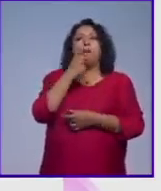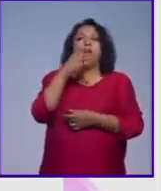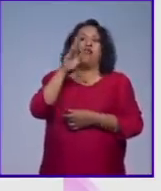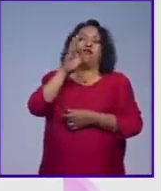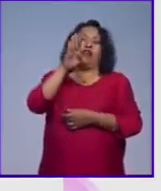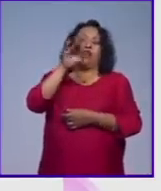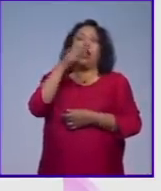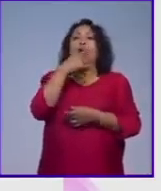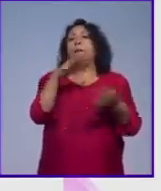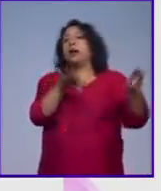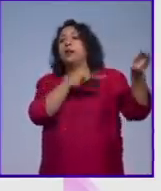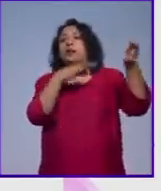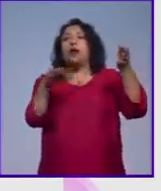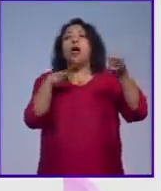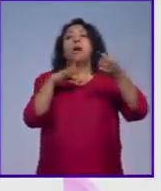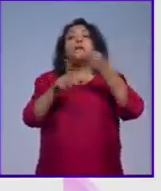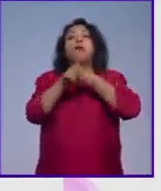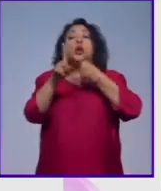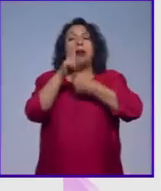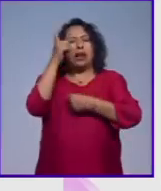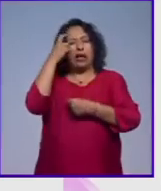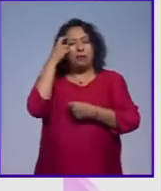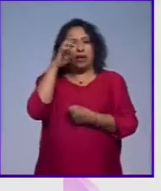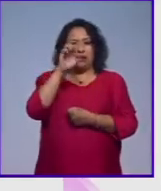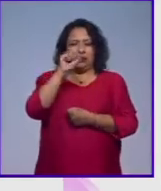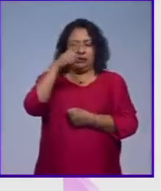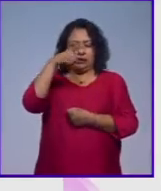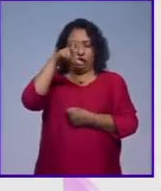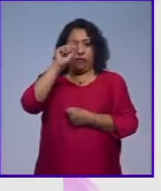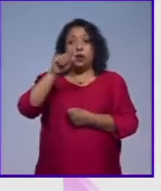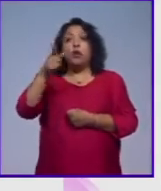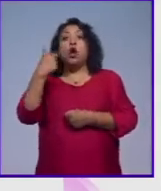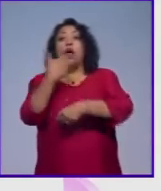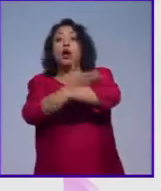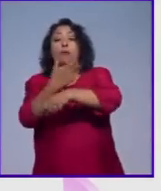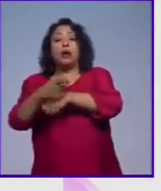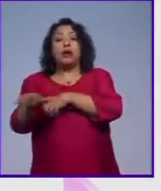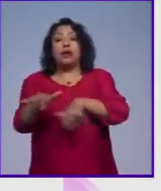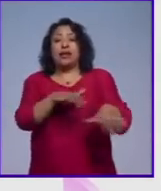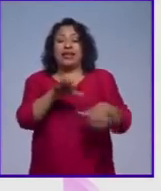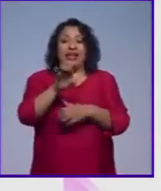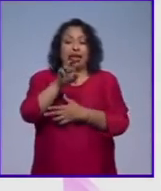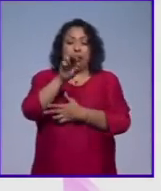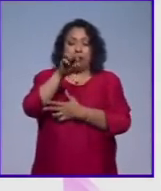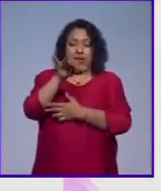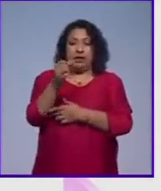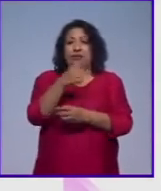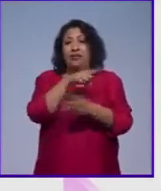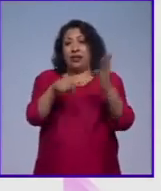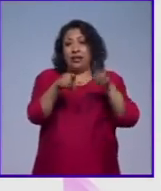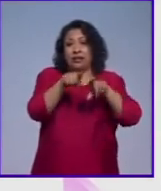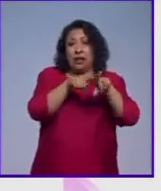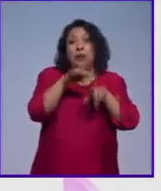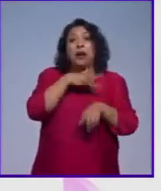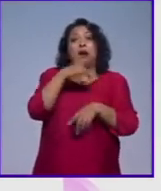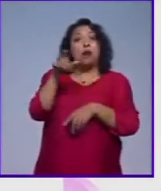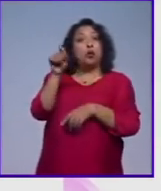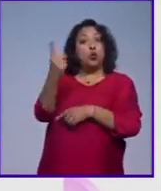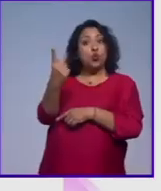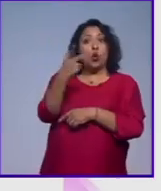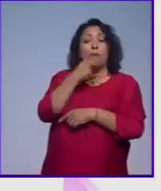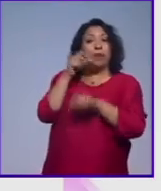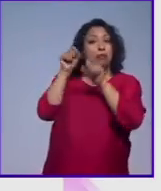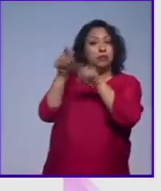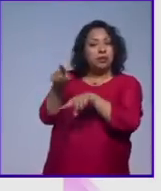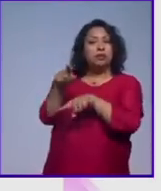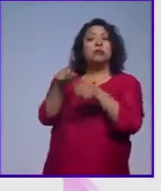un violinista con problemas de esquizofrenia, pero también de su acompañante al piano, Herminia. Tres hermanas que se enamoran del mismo hombre,